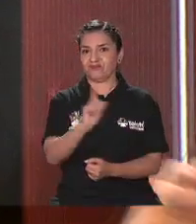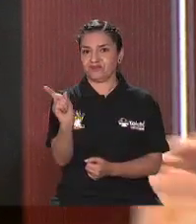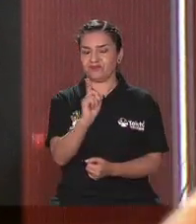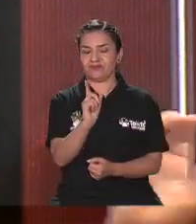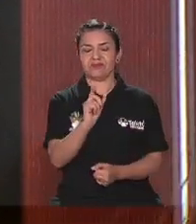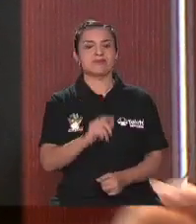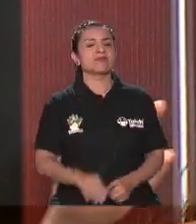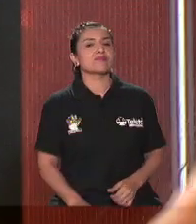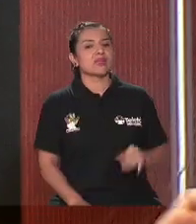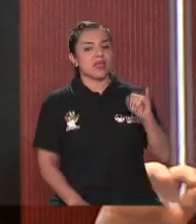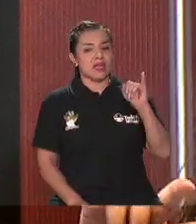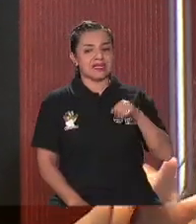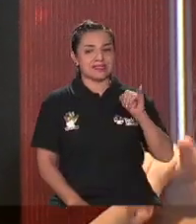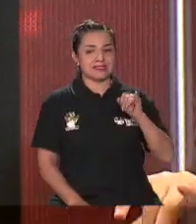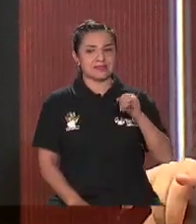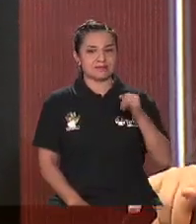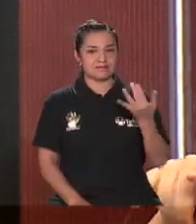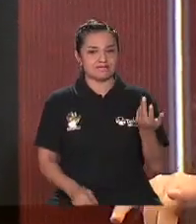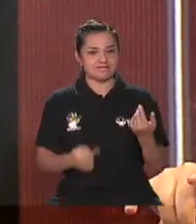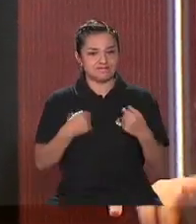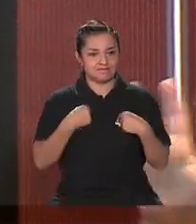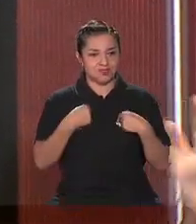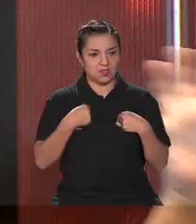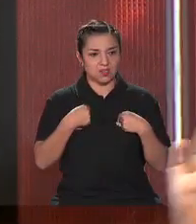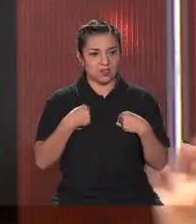don Francisco. Yo siempre